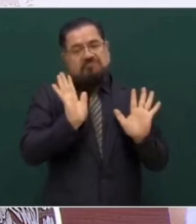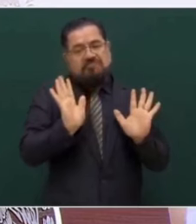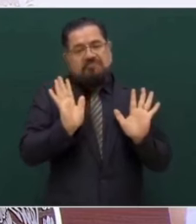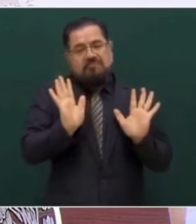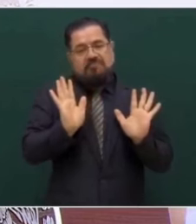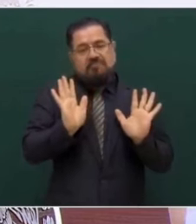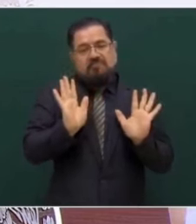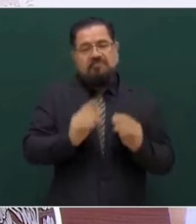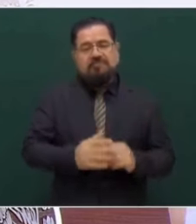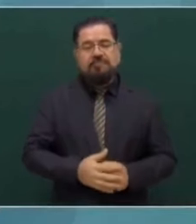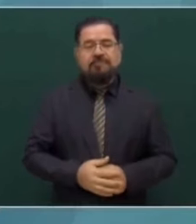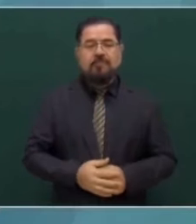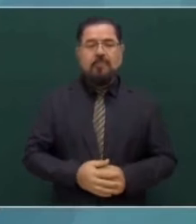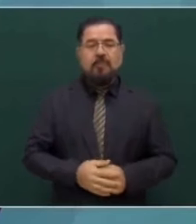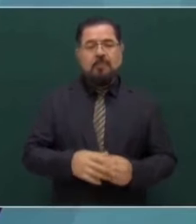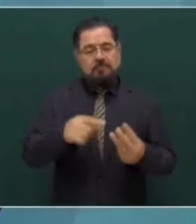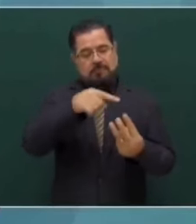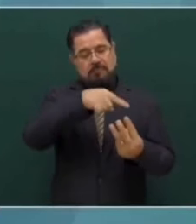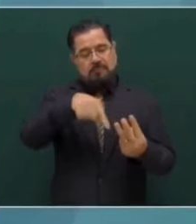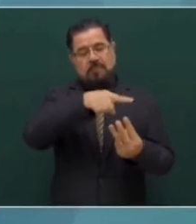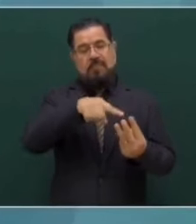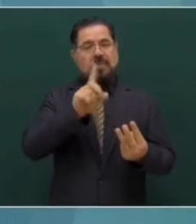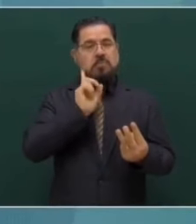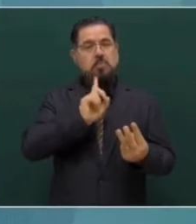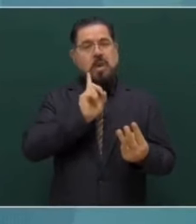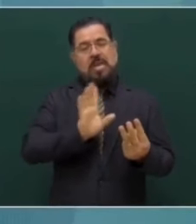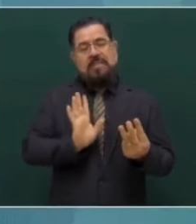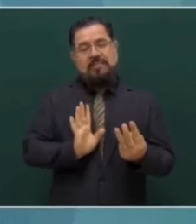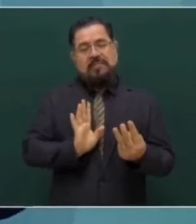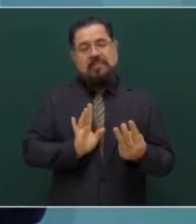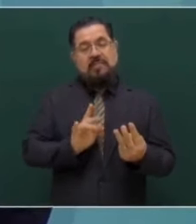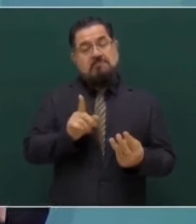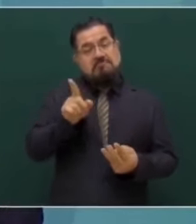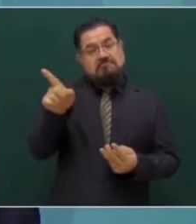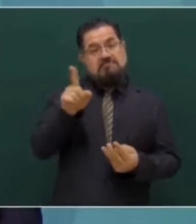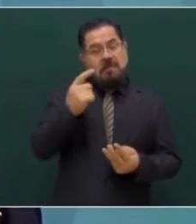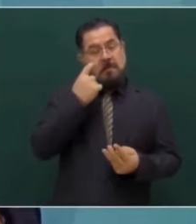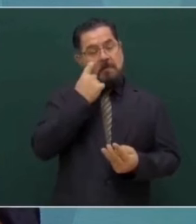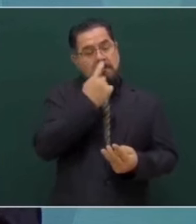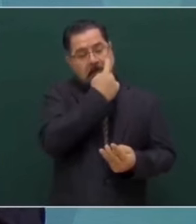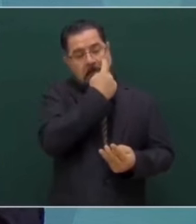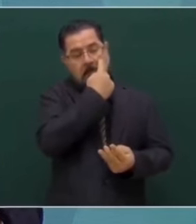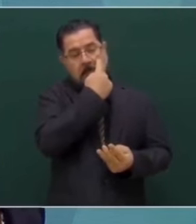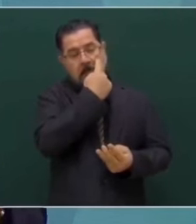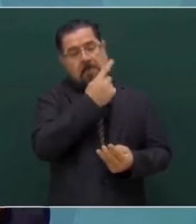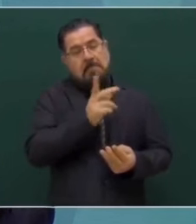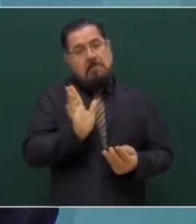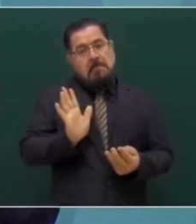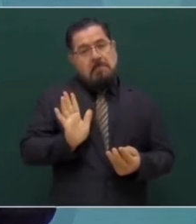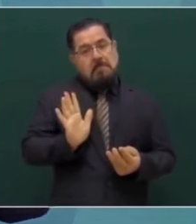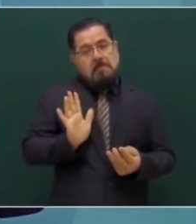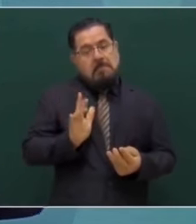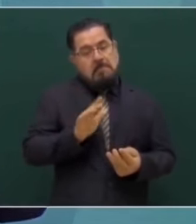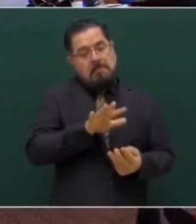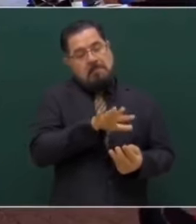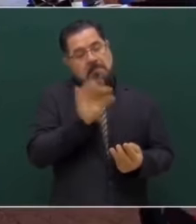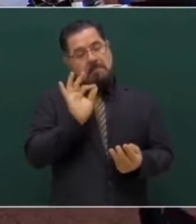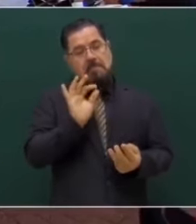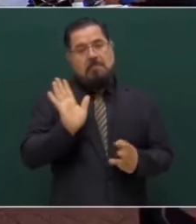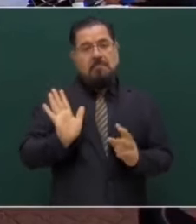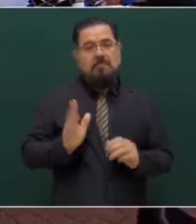entre las tres, ¿a quién quiere para eso?